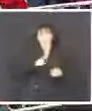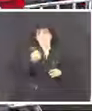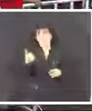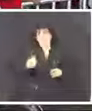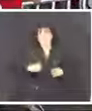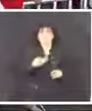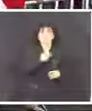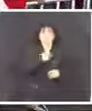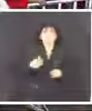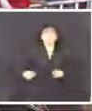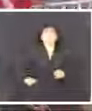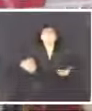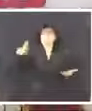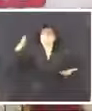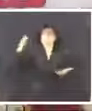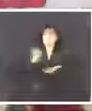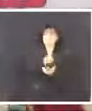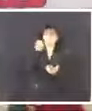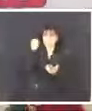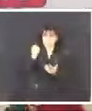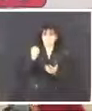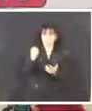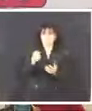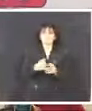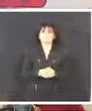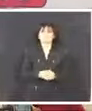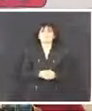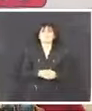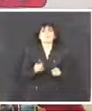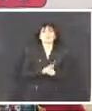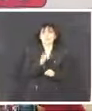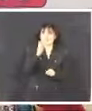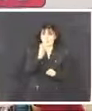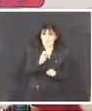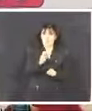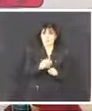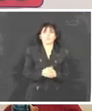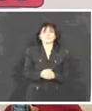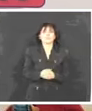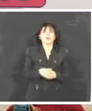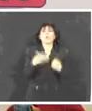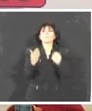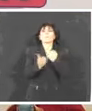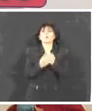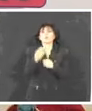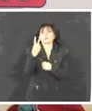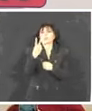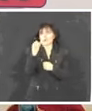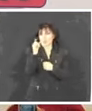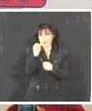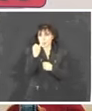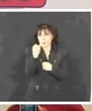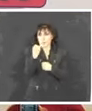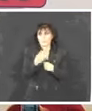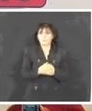alrededor de Zumpango. Por eso, este 2 de junio,